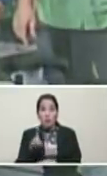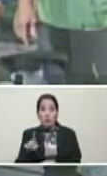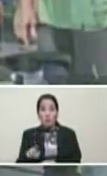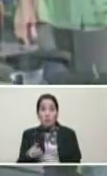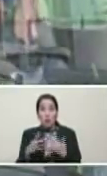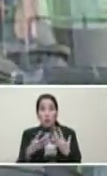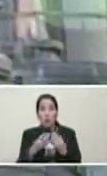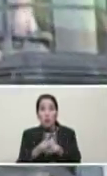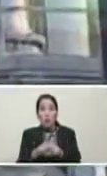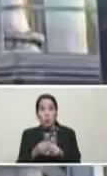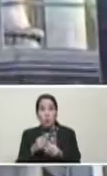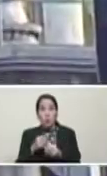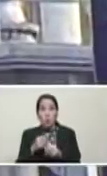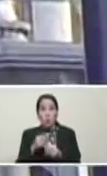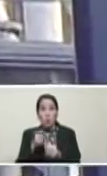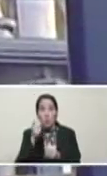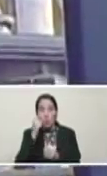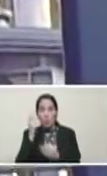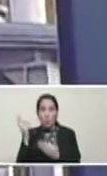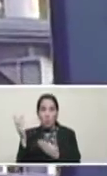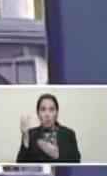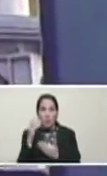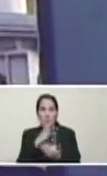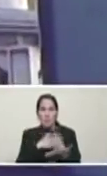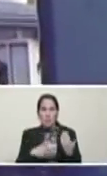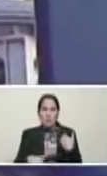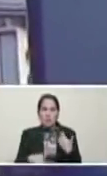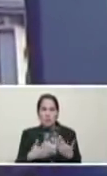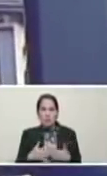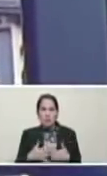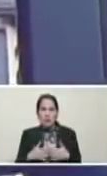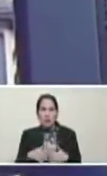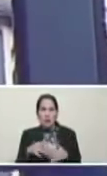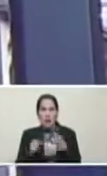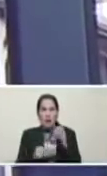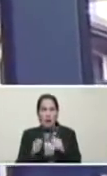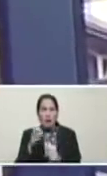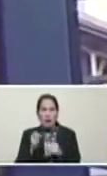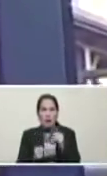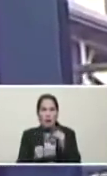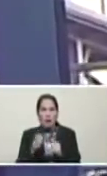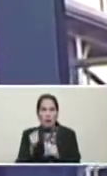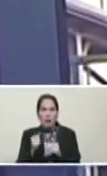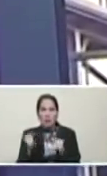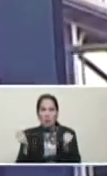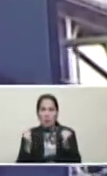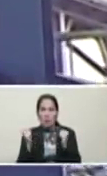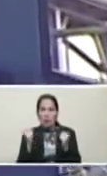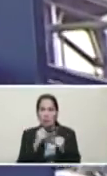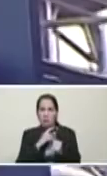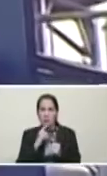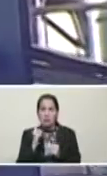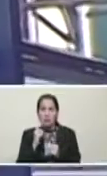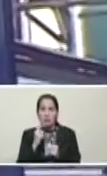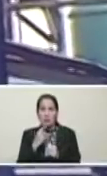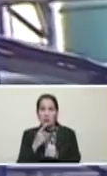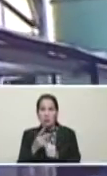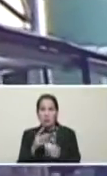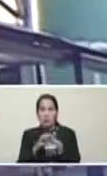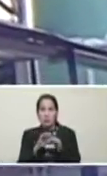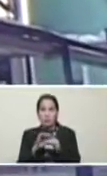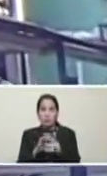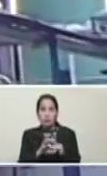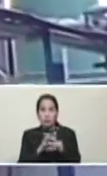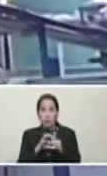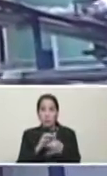gonzález presidente de la ctc y los ante el compañero luís malaspina quien hemos venido en una alianza estratégica con el